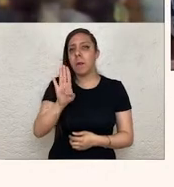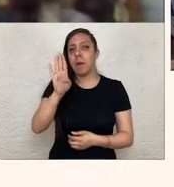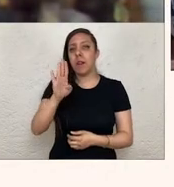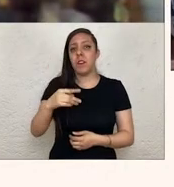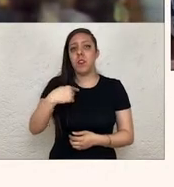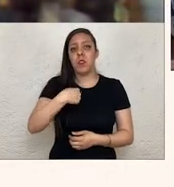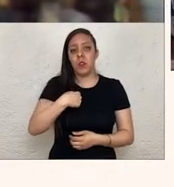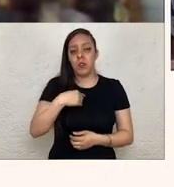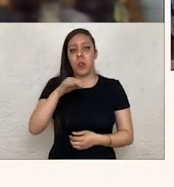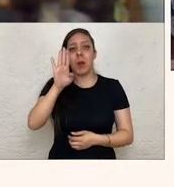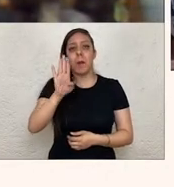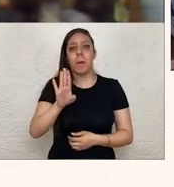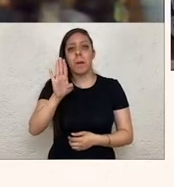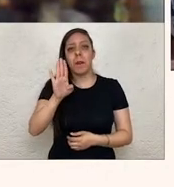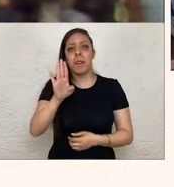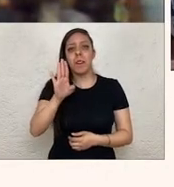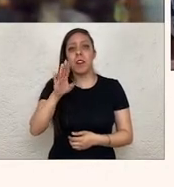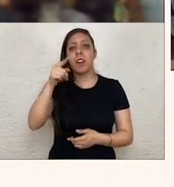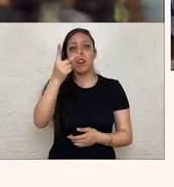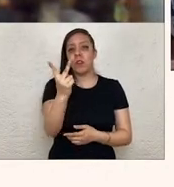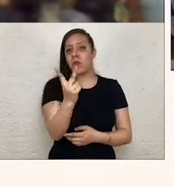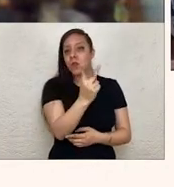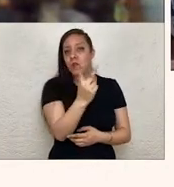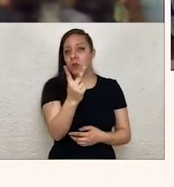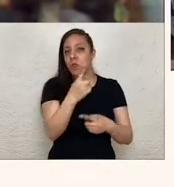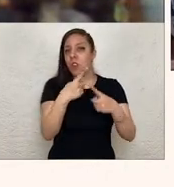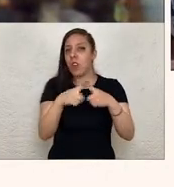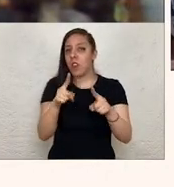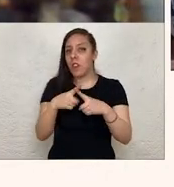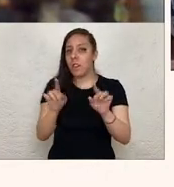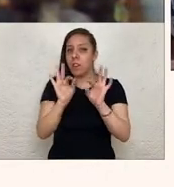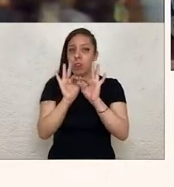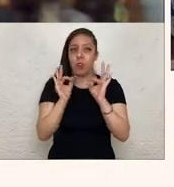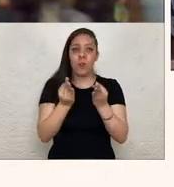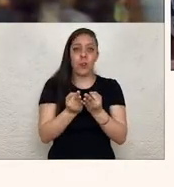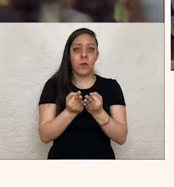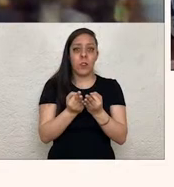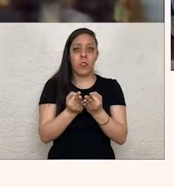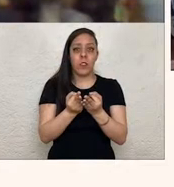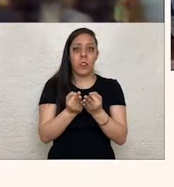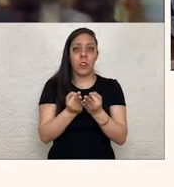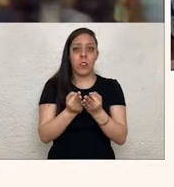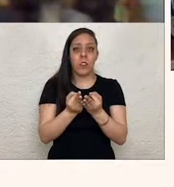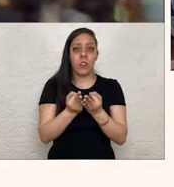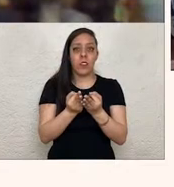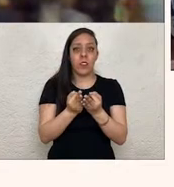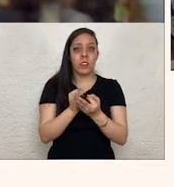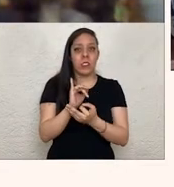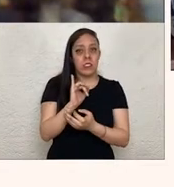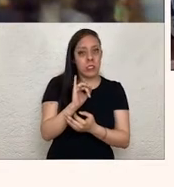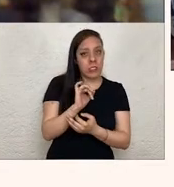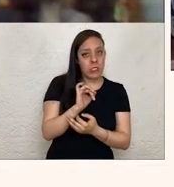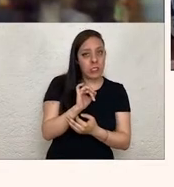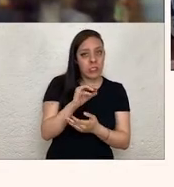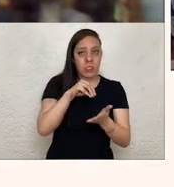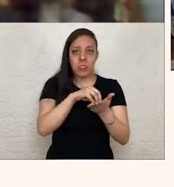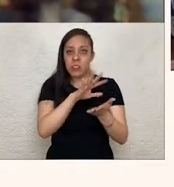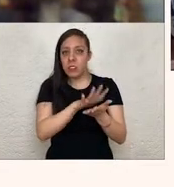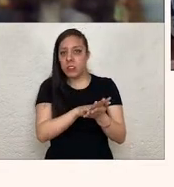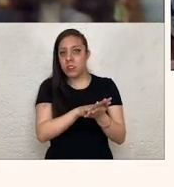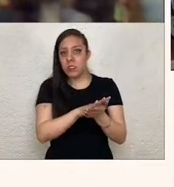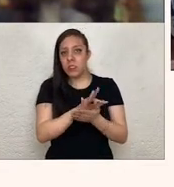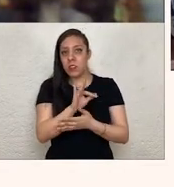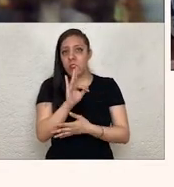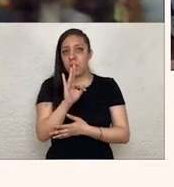me parece muy cercano, es decir, las dos, en diferentes maneras, están, y citando el trabajo